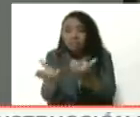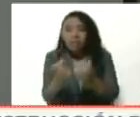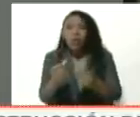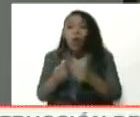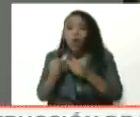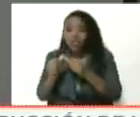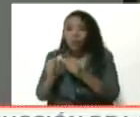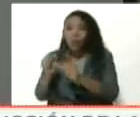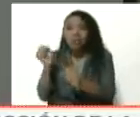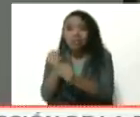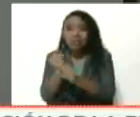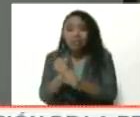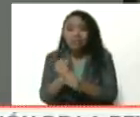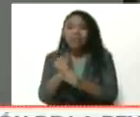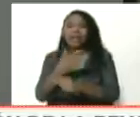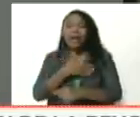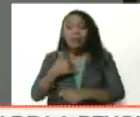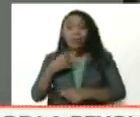Queremos también